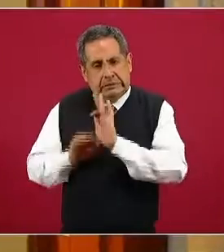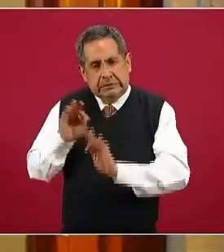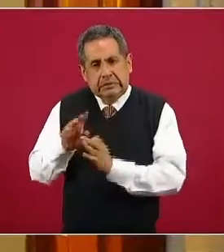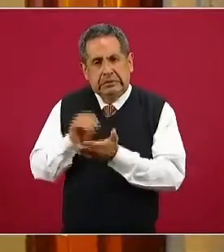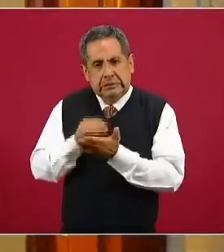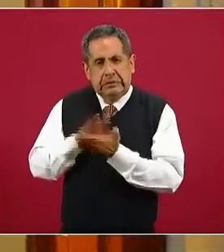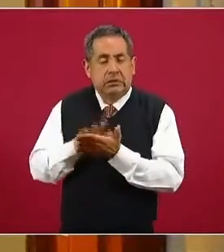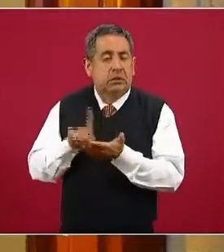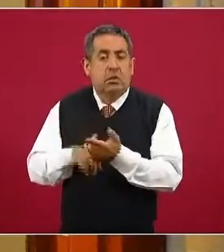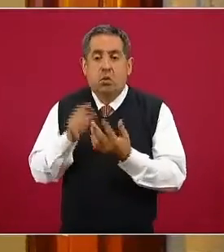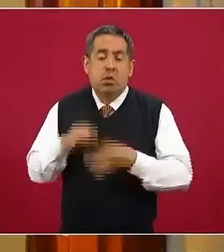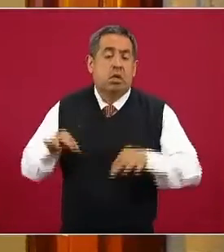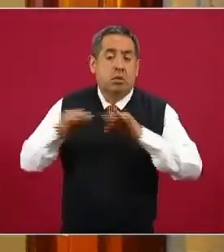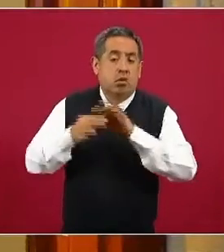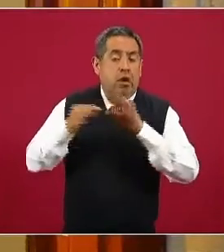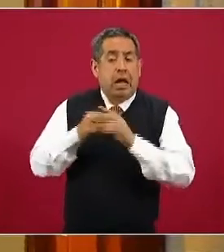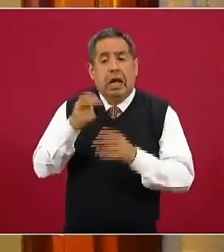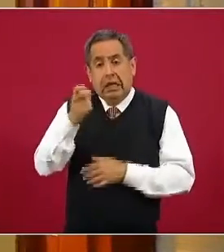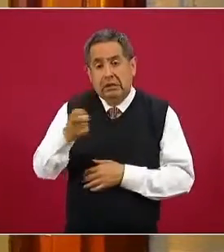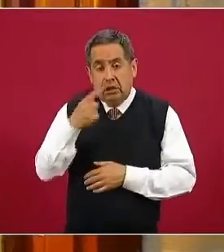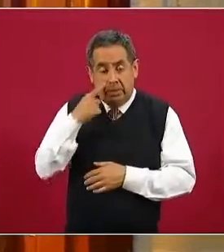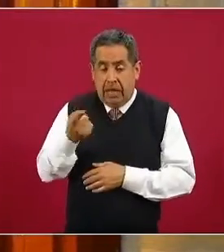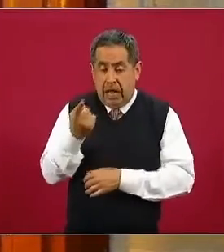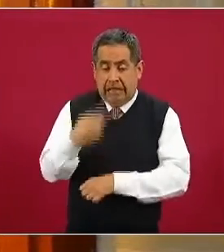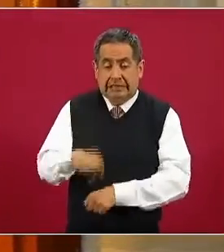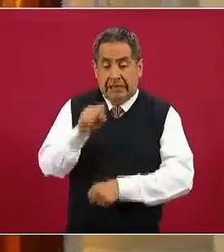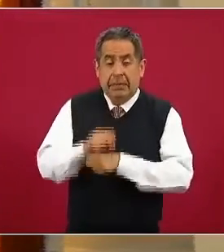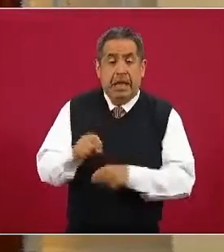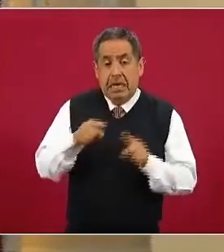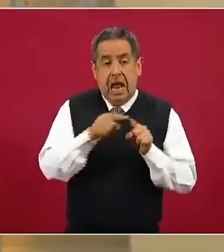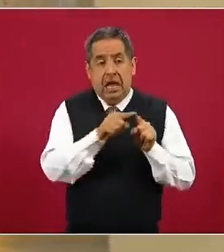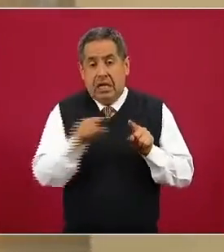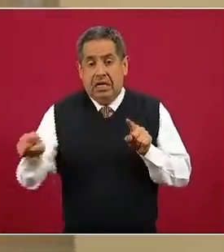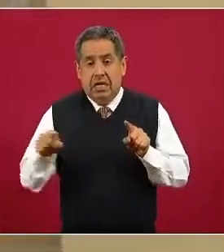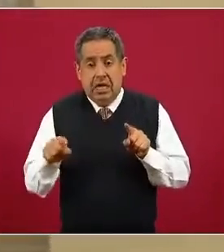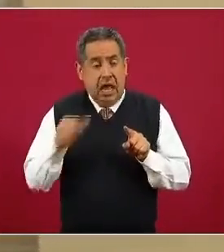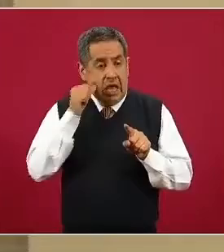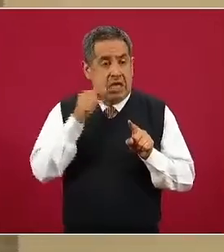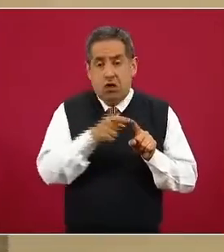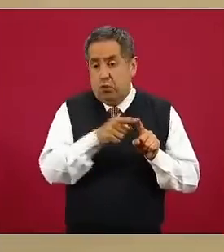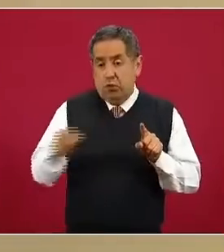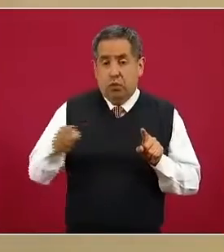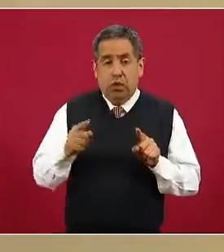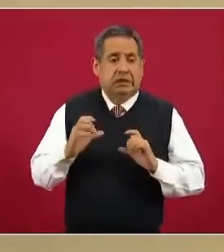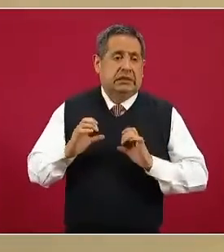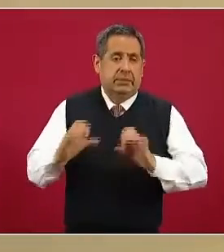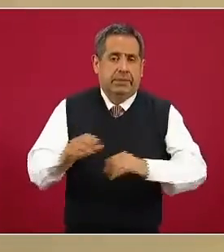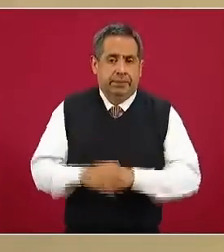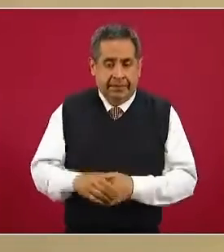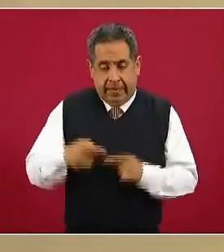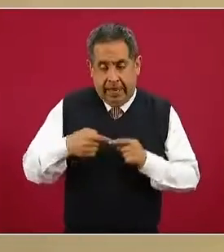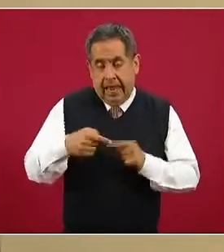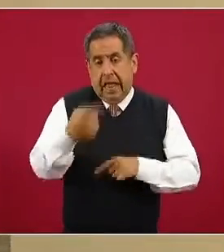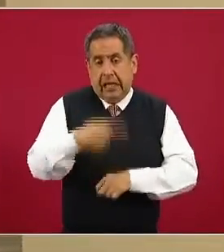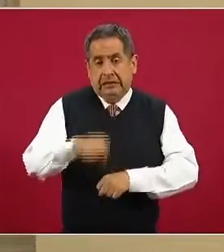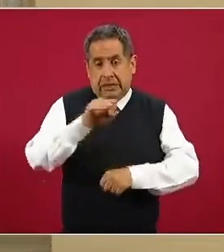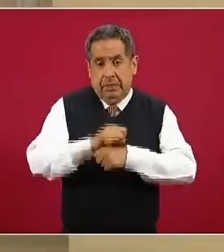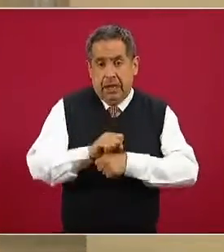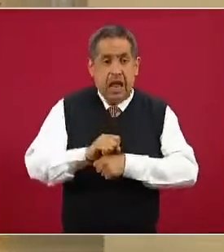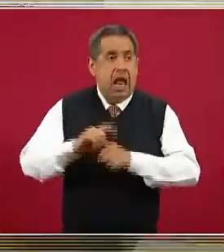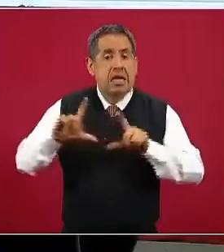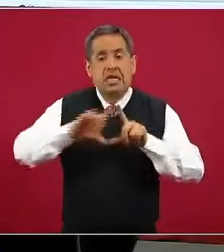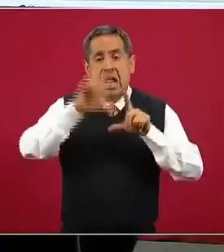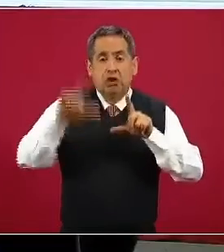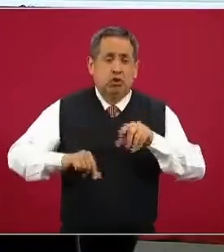de las actividades importantes es justo la semana que empezamos el día de ayer. Esta semana, que es las jornadas